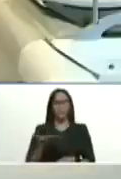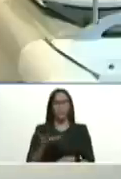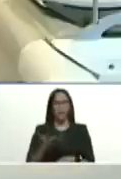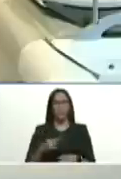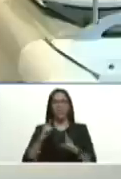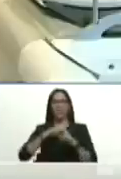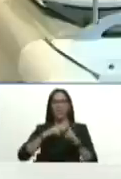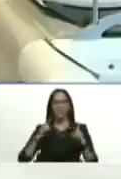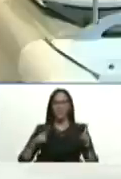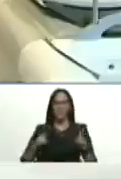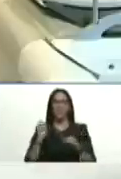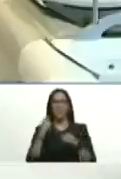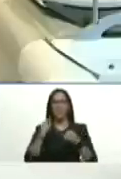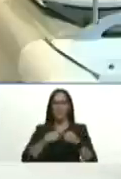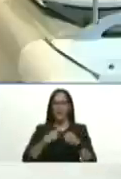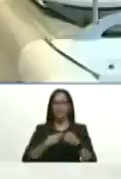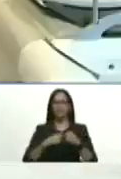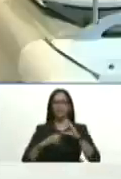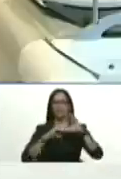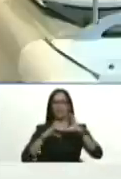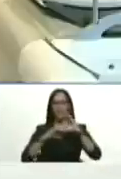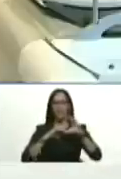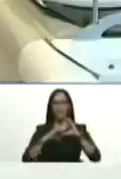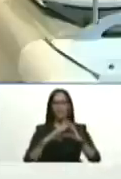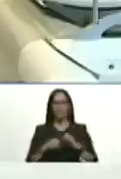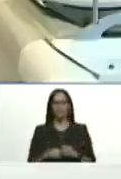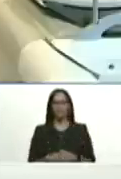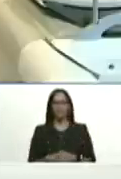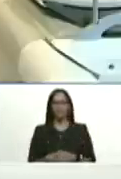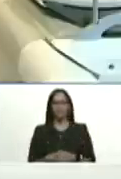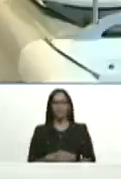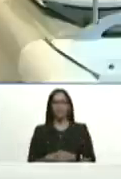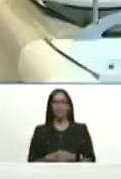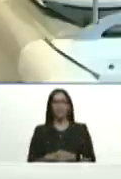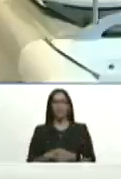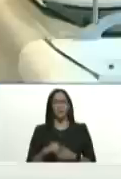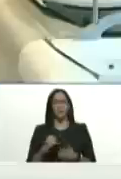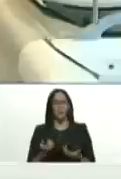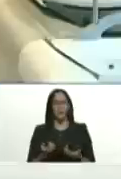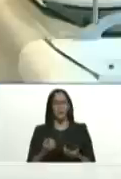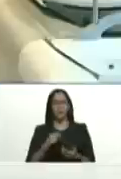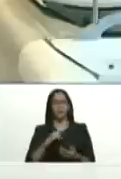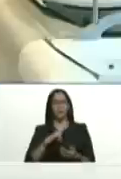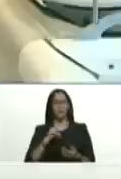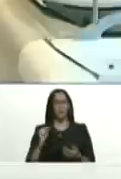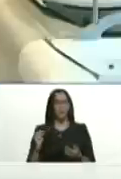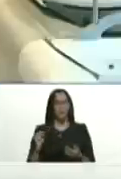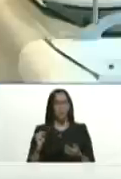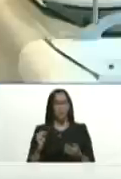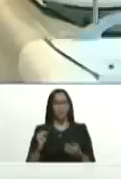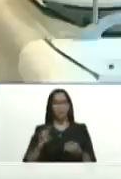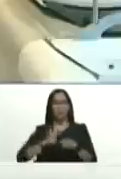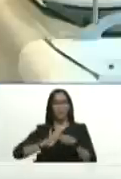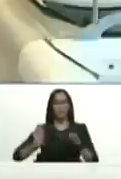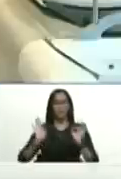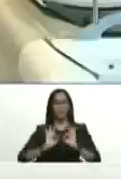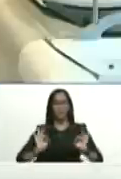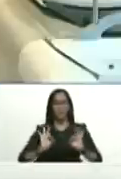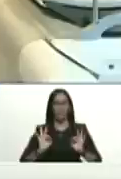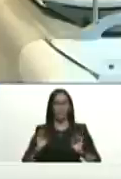electricidad, gas, telecomunicaciones. Y no desdeñamos de nada. Denuncia que